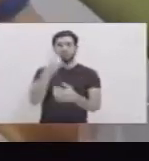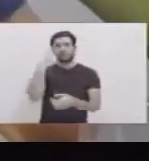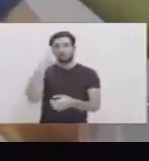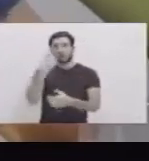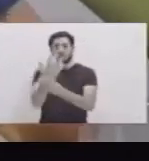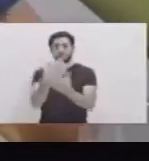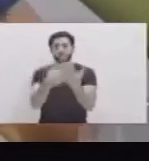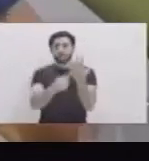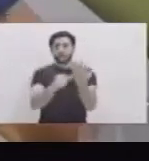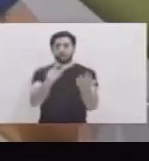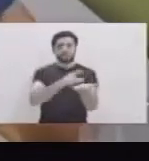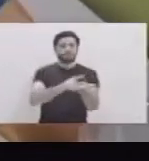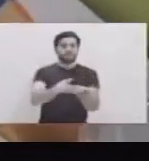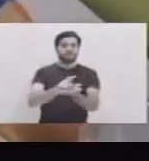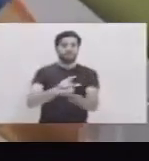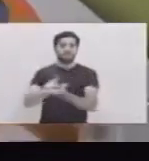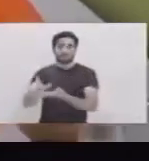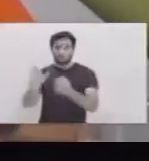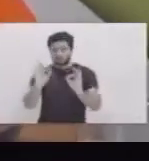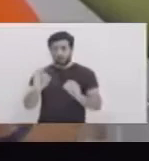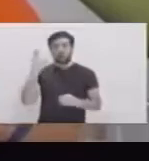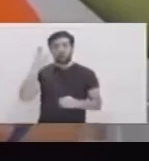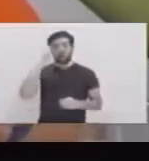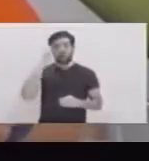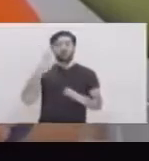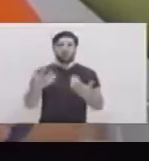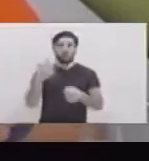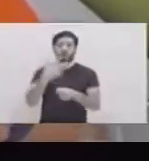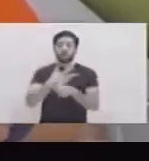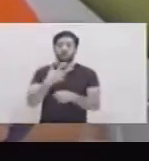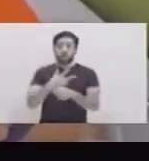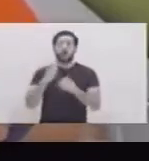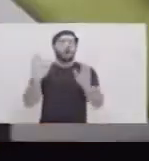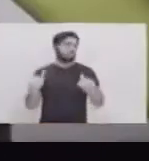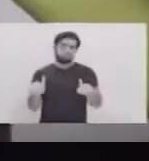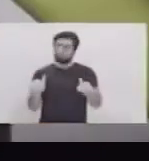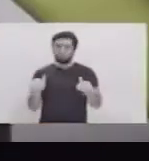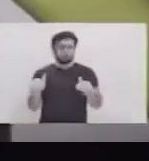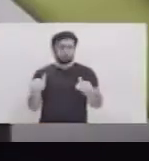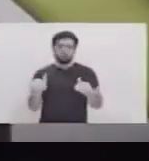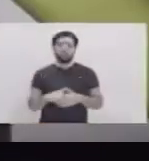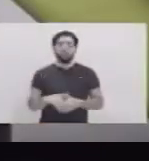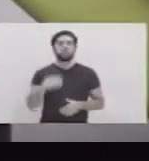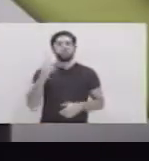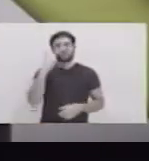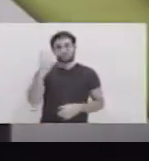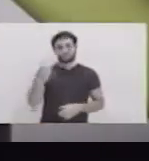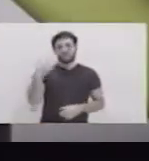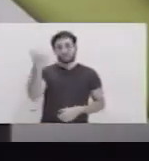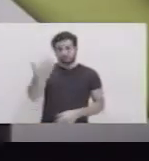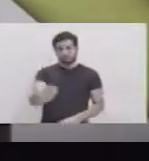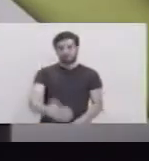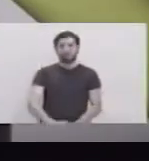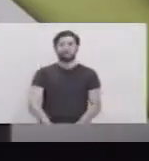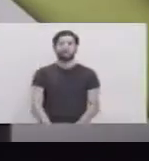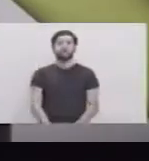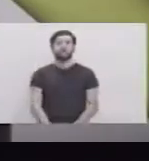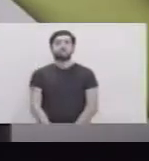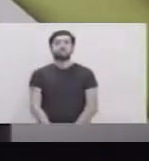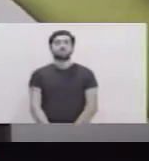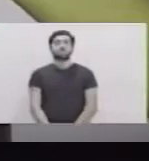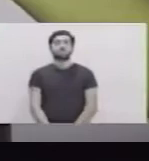gel antibacterial para limpiarte las manos continuamente. Y recuerda, Guatemala no se